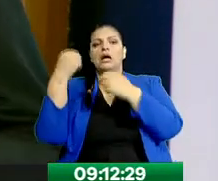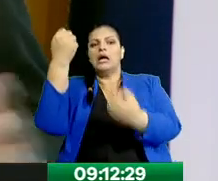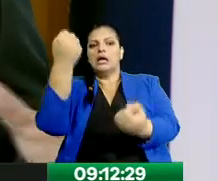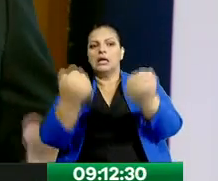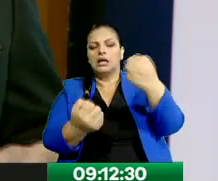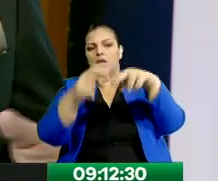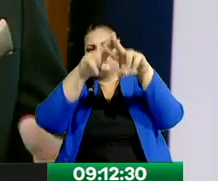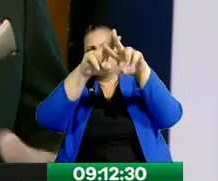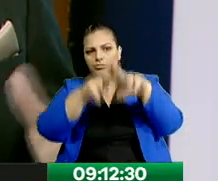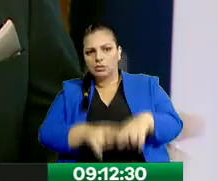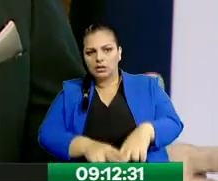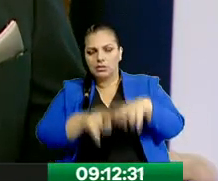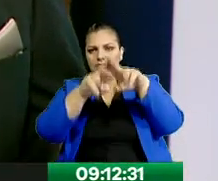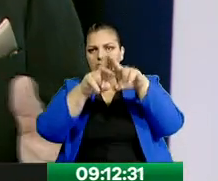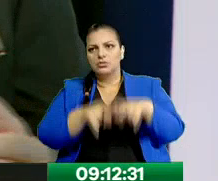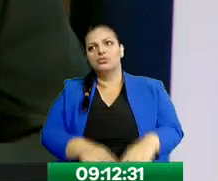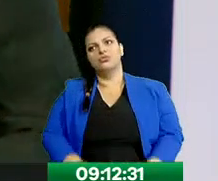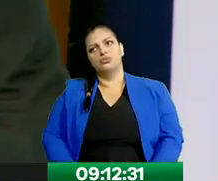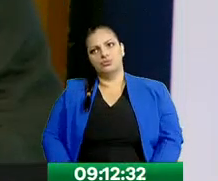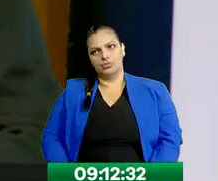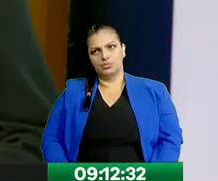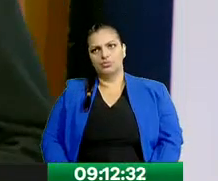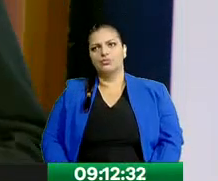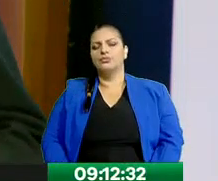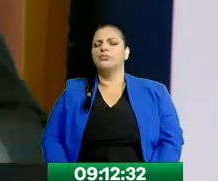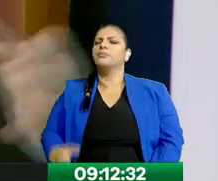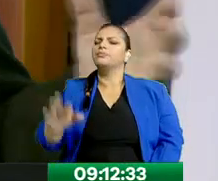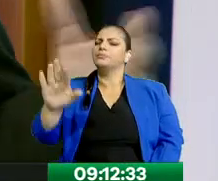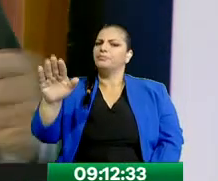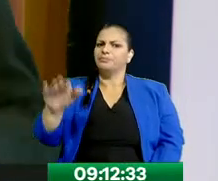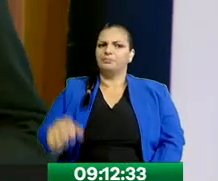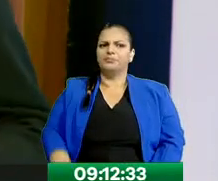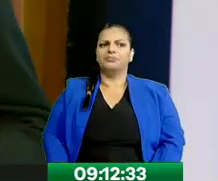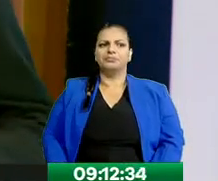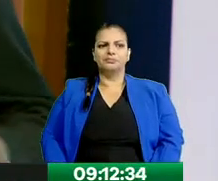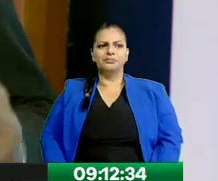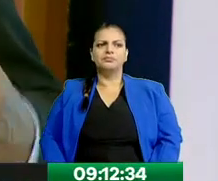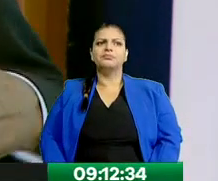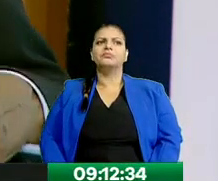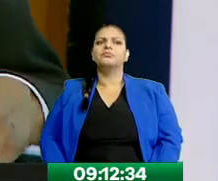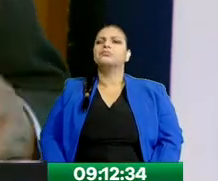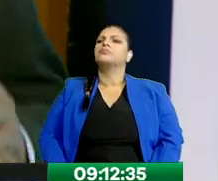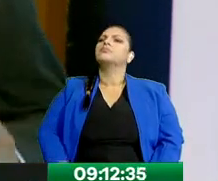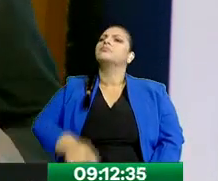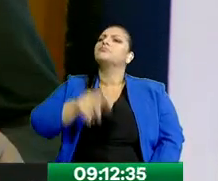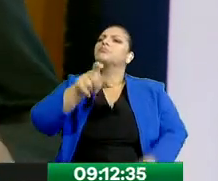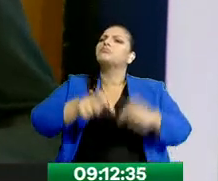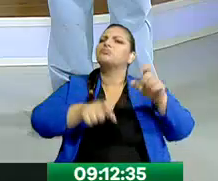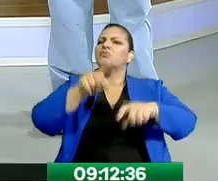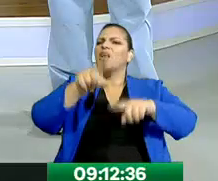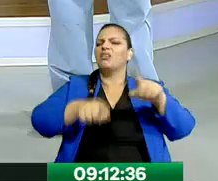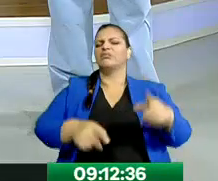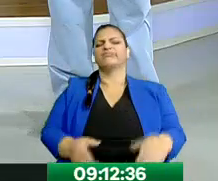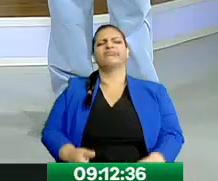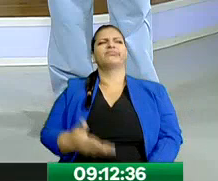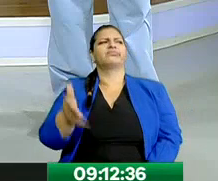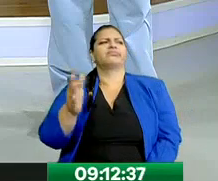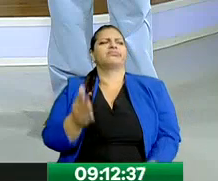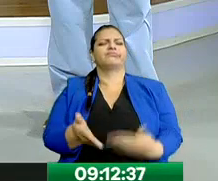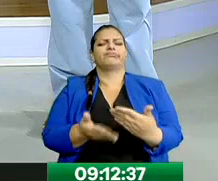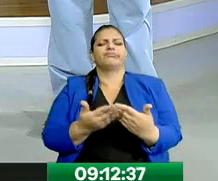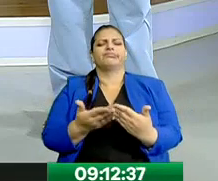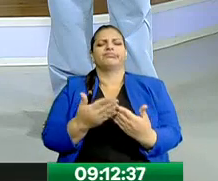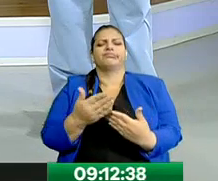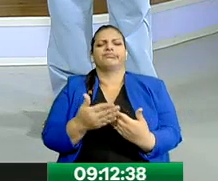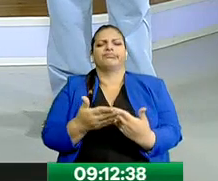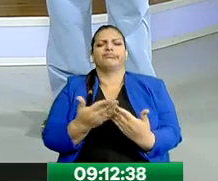de encebollado, y perdóneme que lo califique de esa manera o que lo compare de esa manera, porque creen que es cuestión fácil de coger el carro, llevarlo a un sitio, a